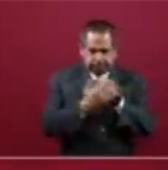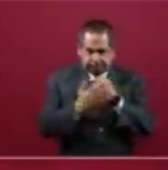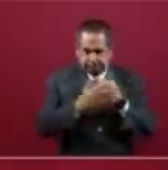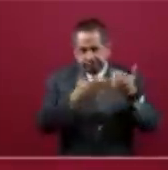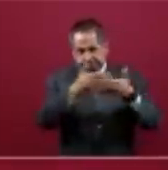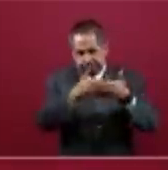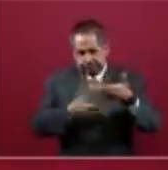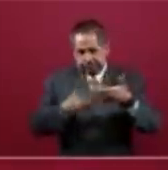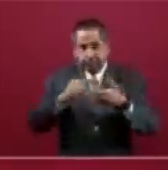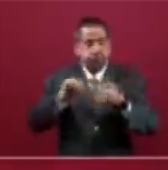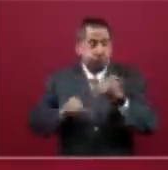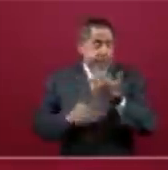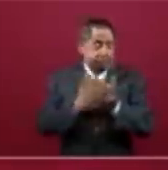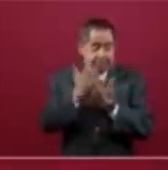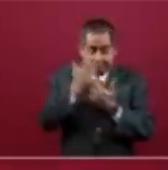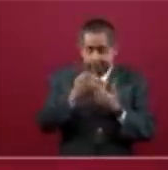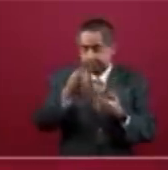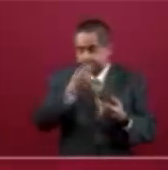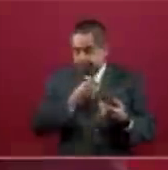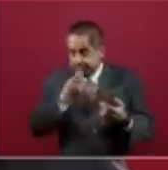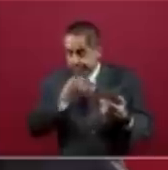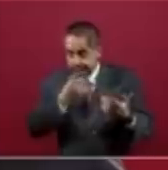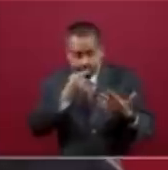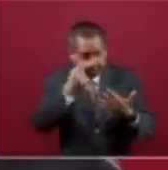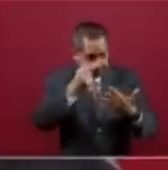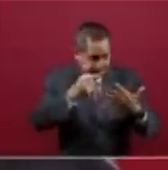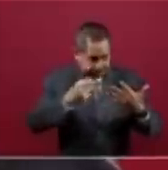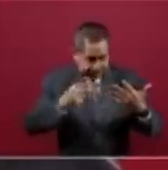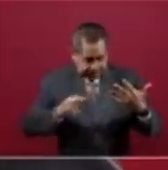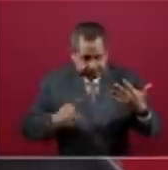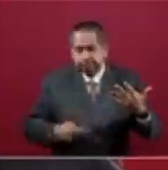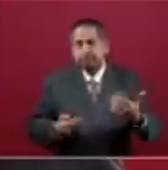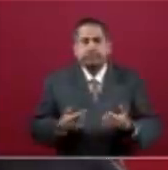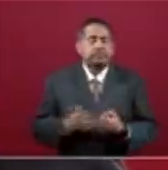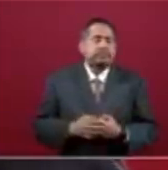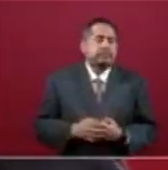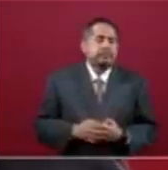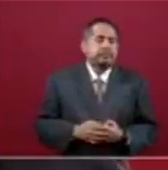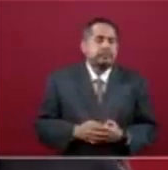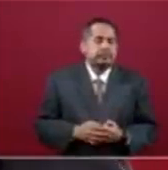hoy en la madrugada, en la mañana,